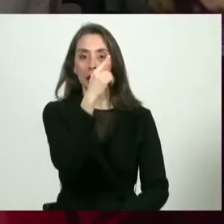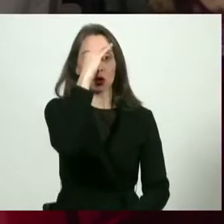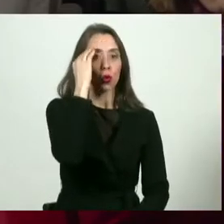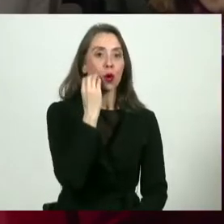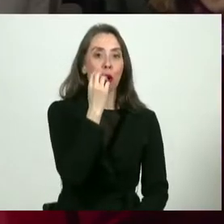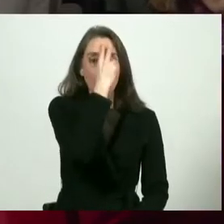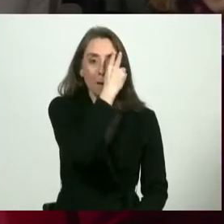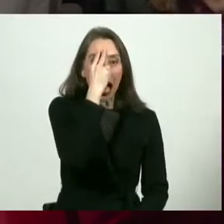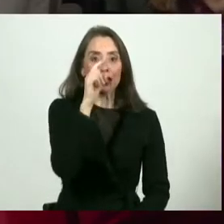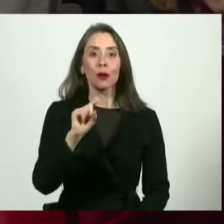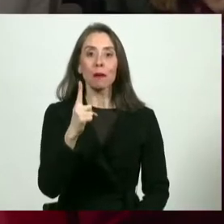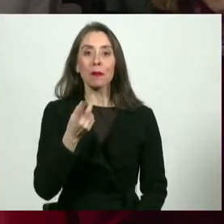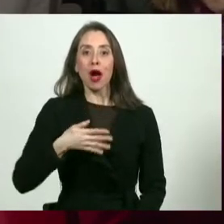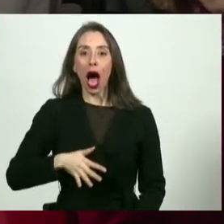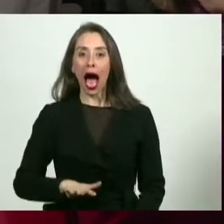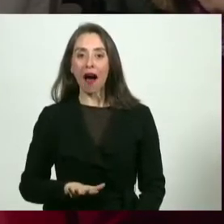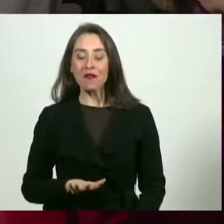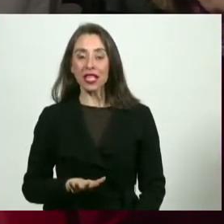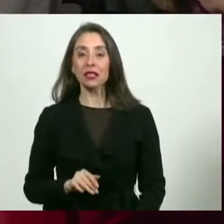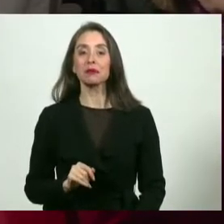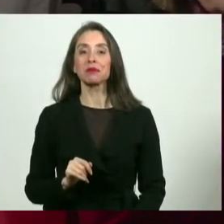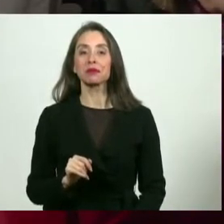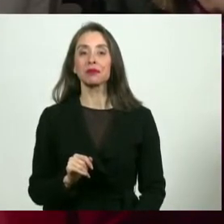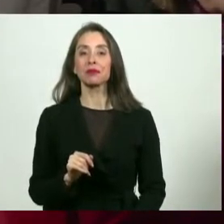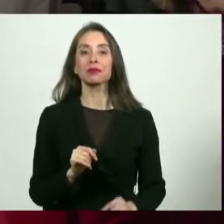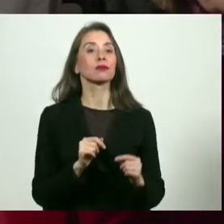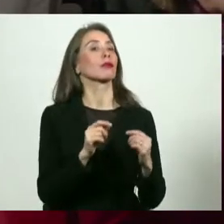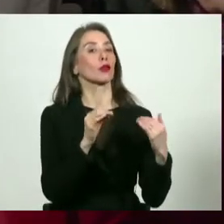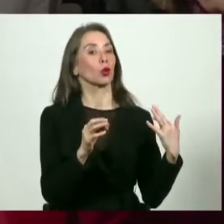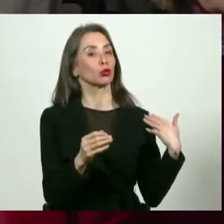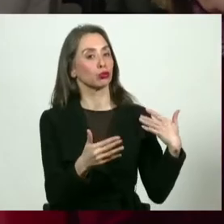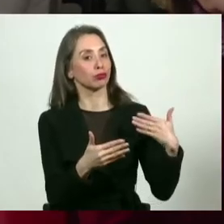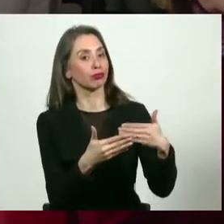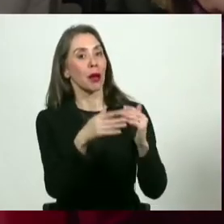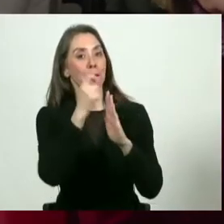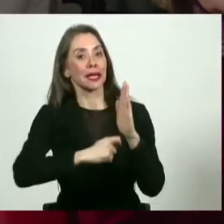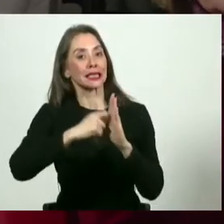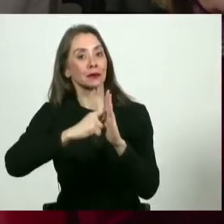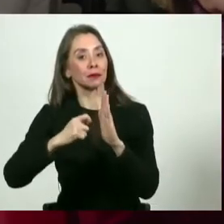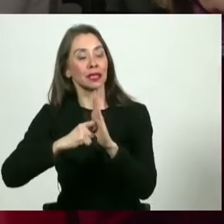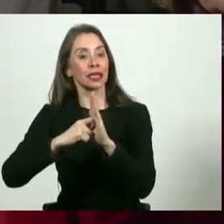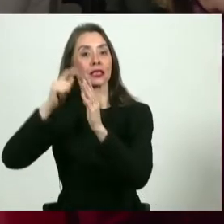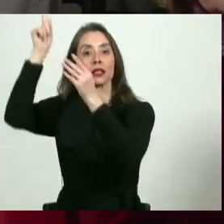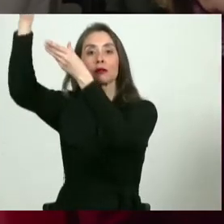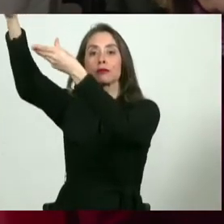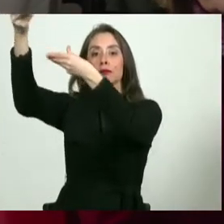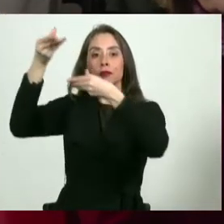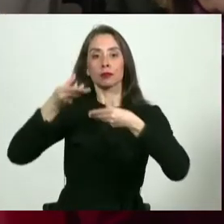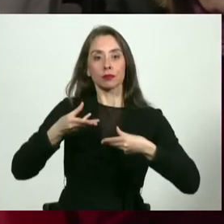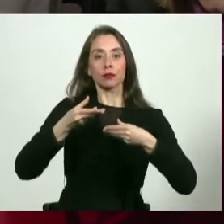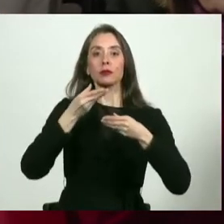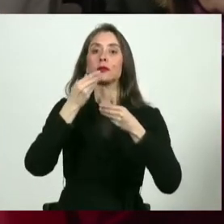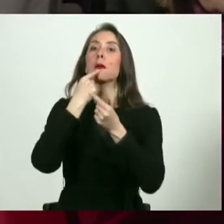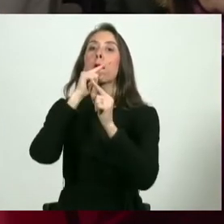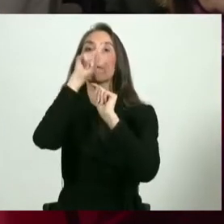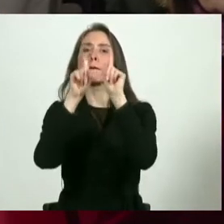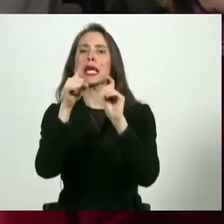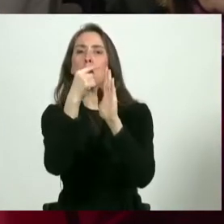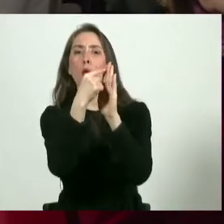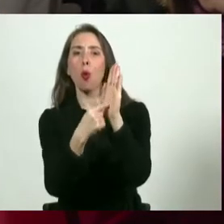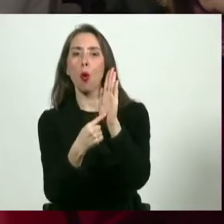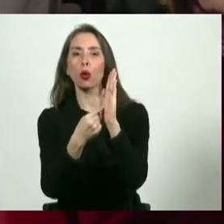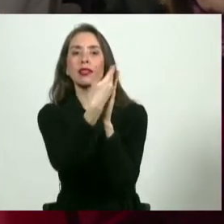abril. Entonces, que en los siguientes meses se nos remitiría un cuestionario de preguntas que